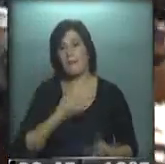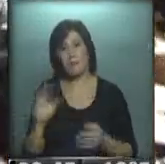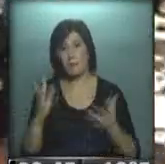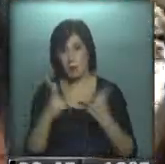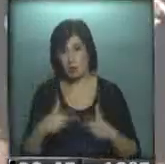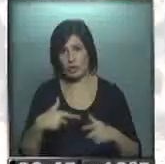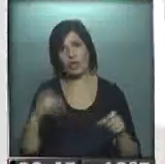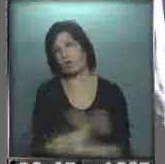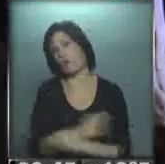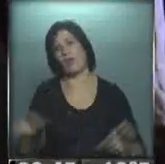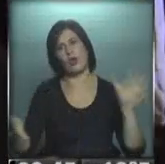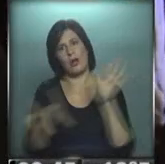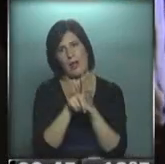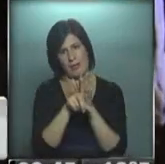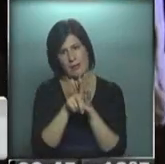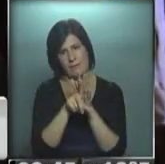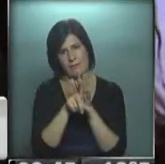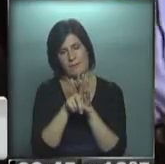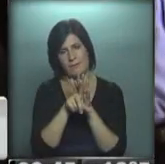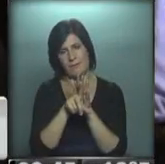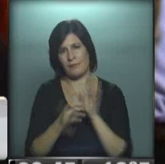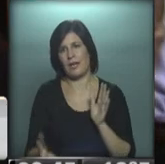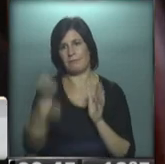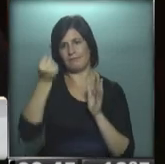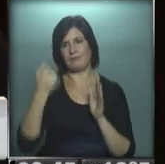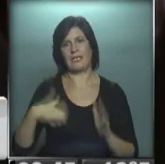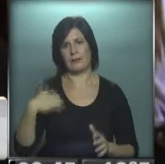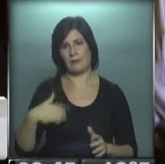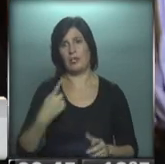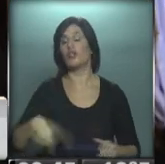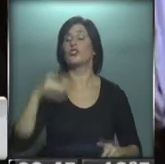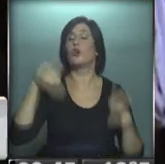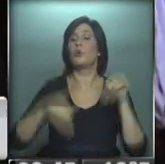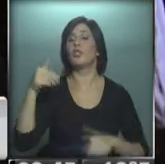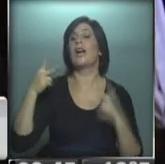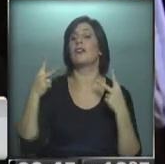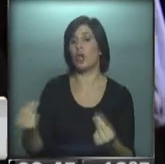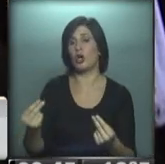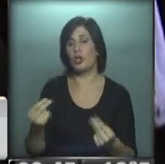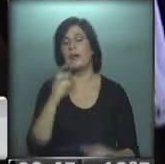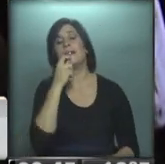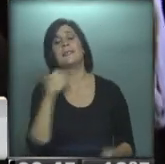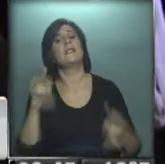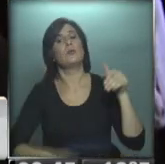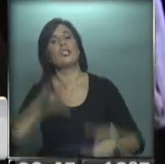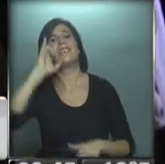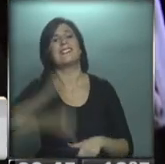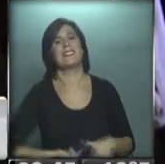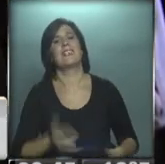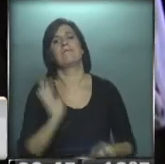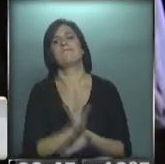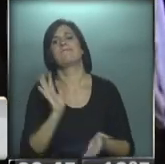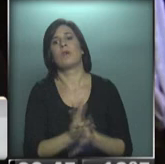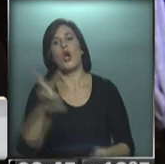ley. Votamos que no porque primero nos parecía que de esa manera, si hubiéramos votado que sí, convalidábamos